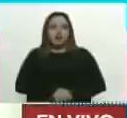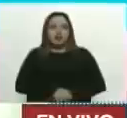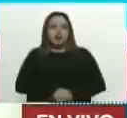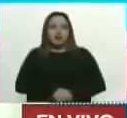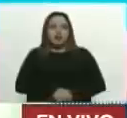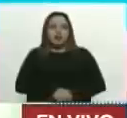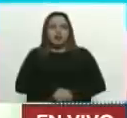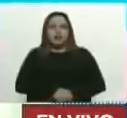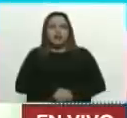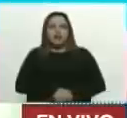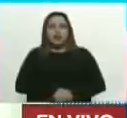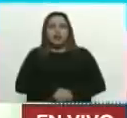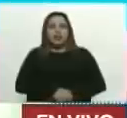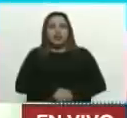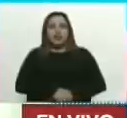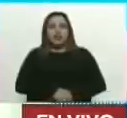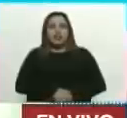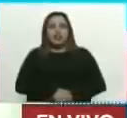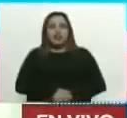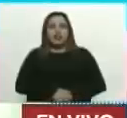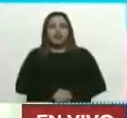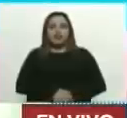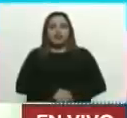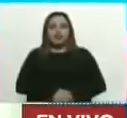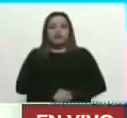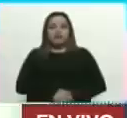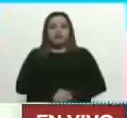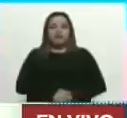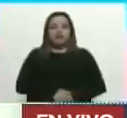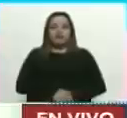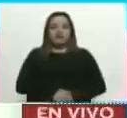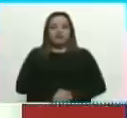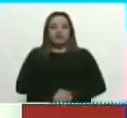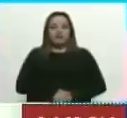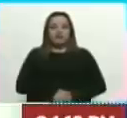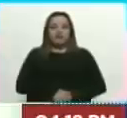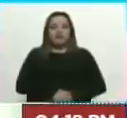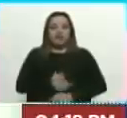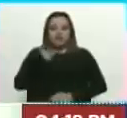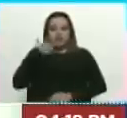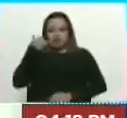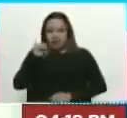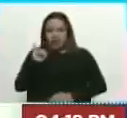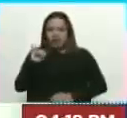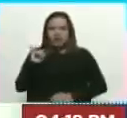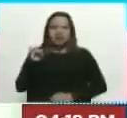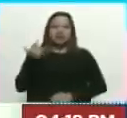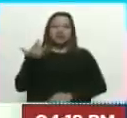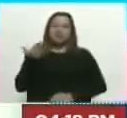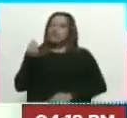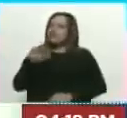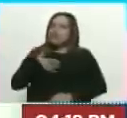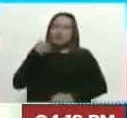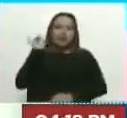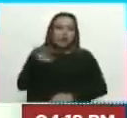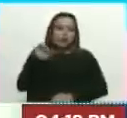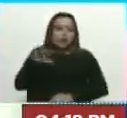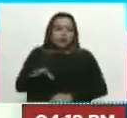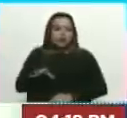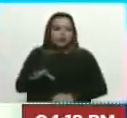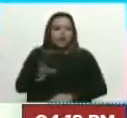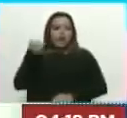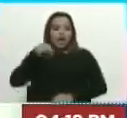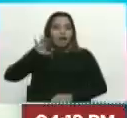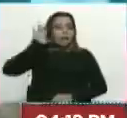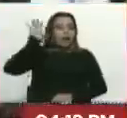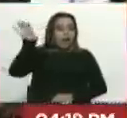mí es que me siguen chocando y me producen tantísimo dolor que haya